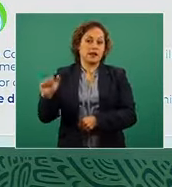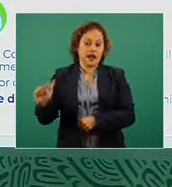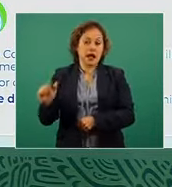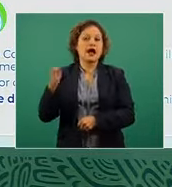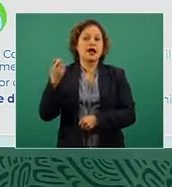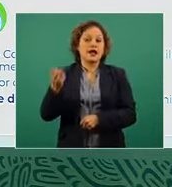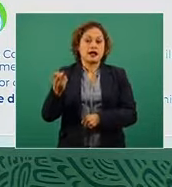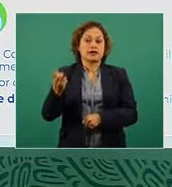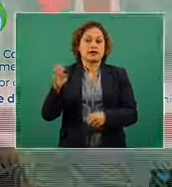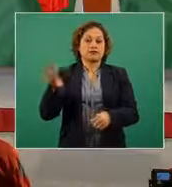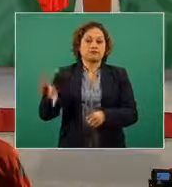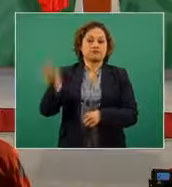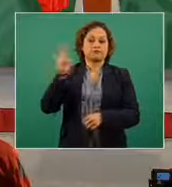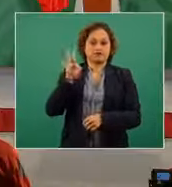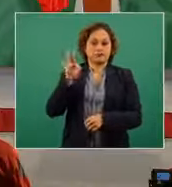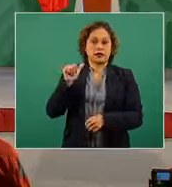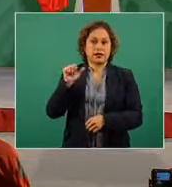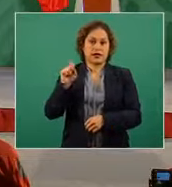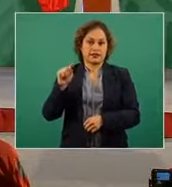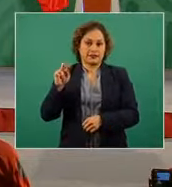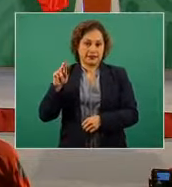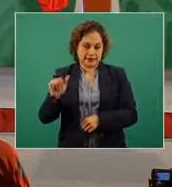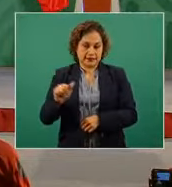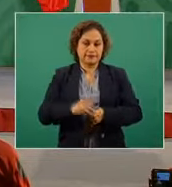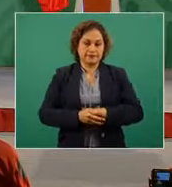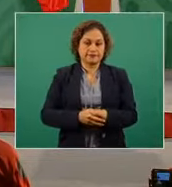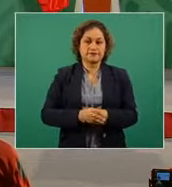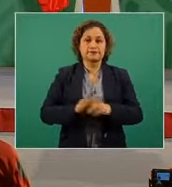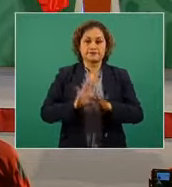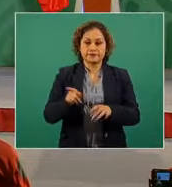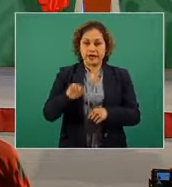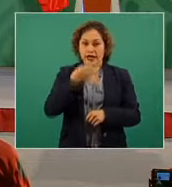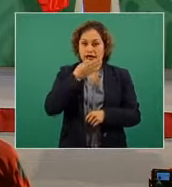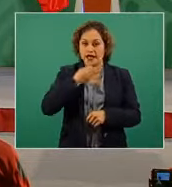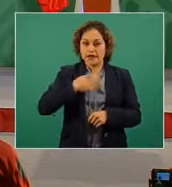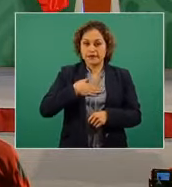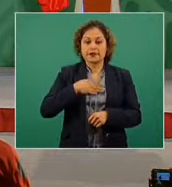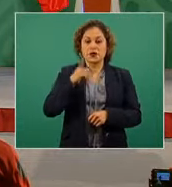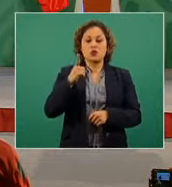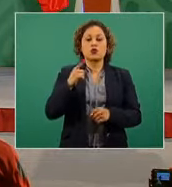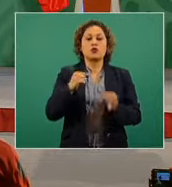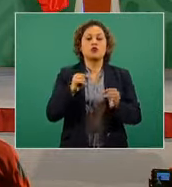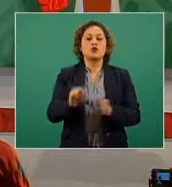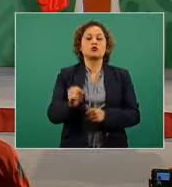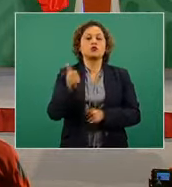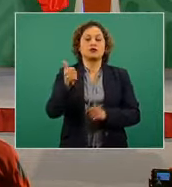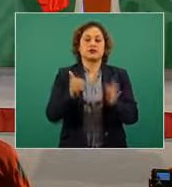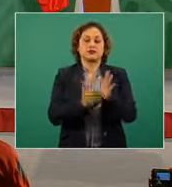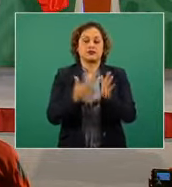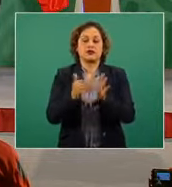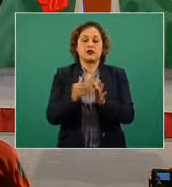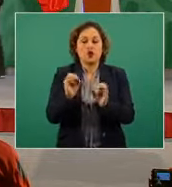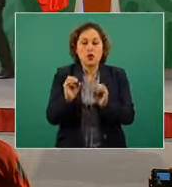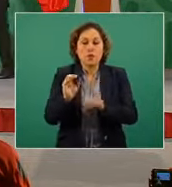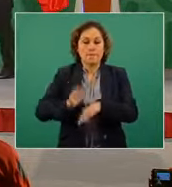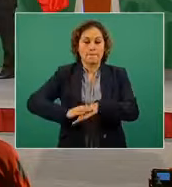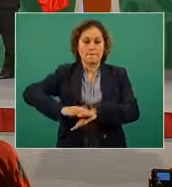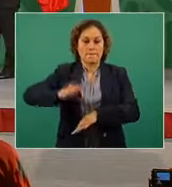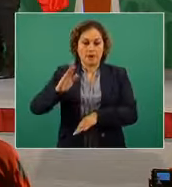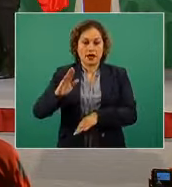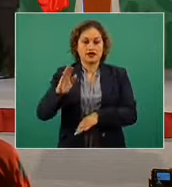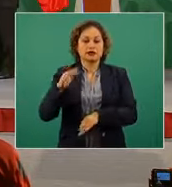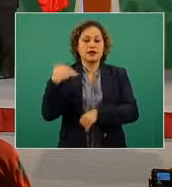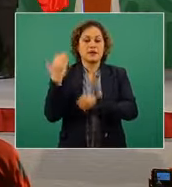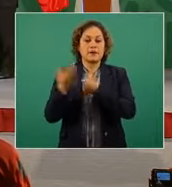AstraZeneca. Ya nos dijeron, entre febrero y marzo vamos a recibir 1.6 millones, quizá un poco más, y están por determinar la fecha